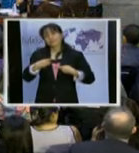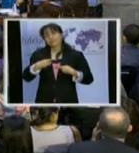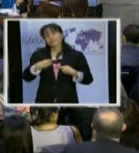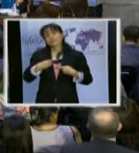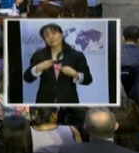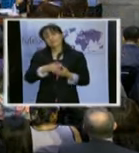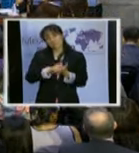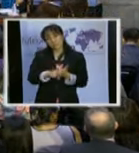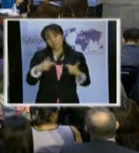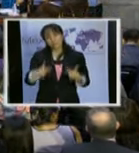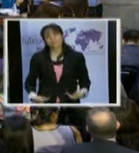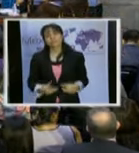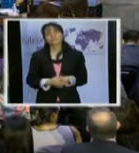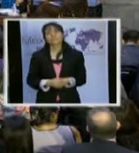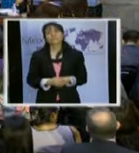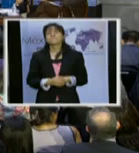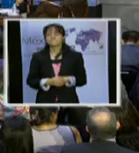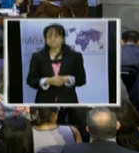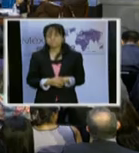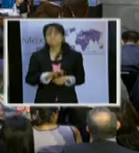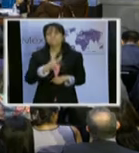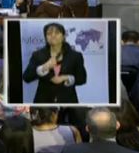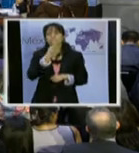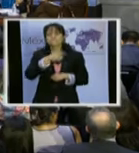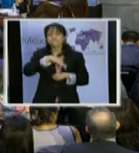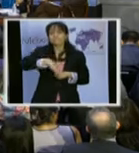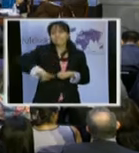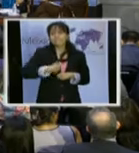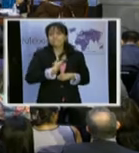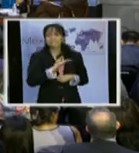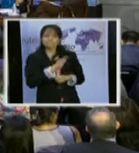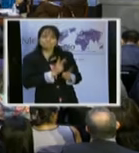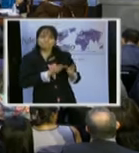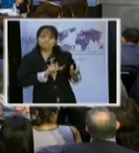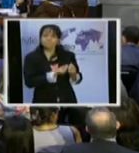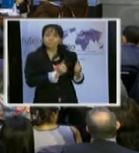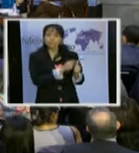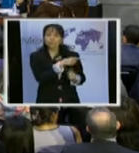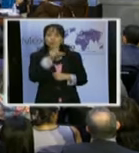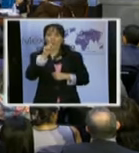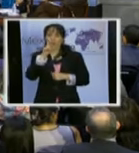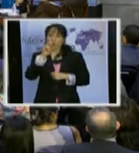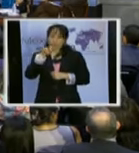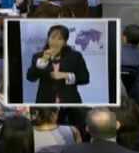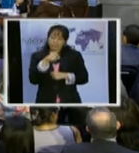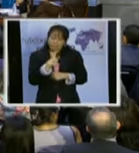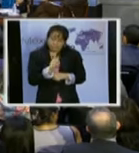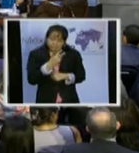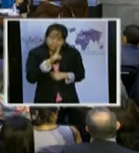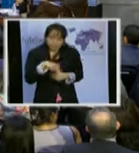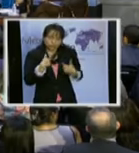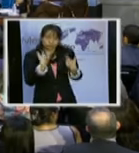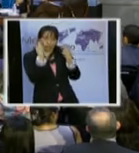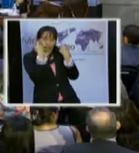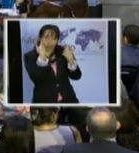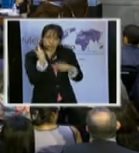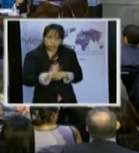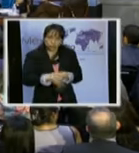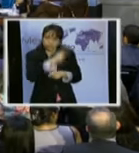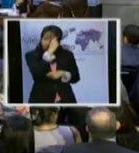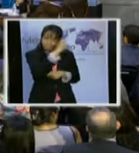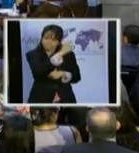mi profesión, como le decía hace un ratito a Lorena, alguien a quien por supuesto admiro por el tema muy vinculado con